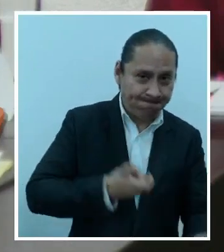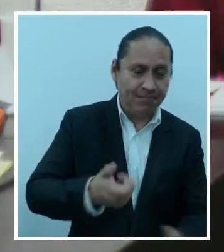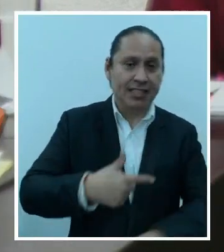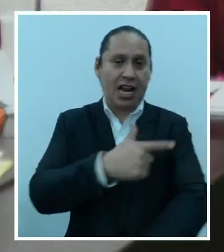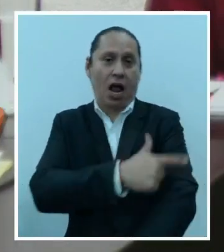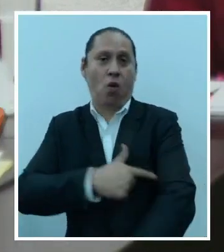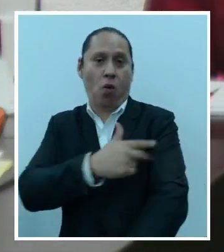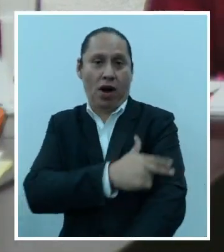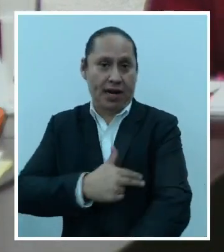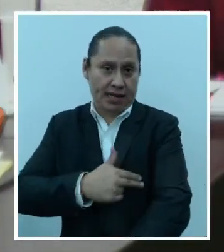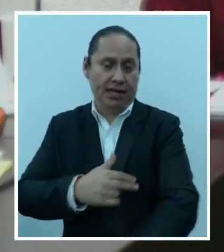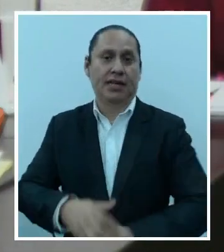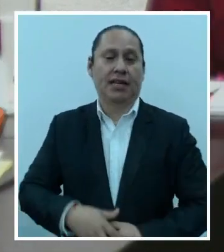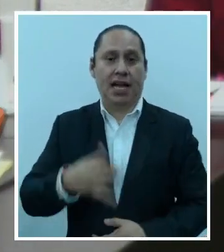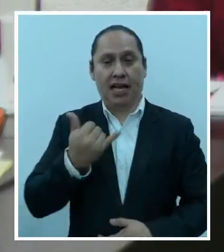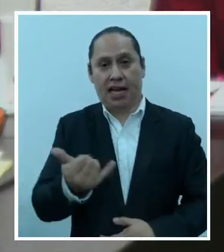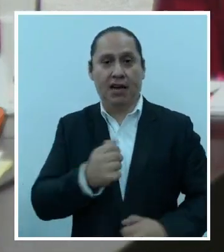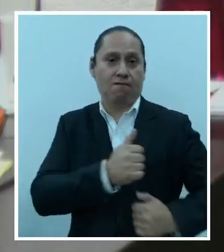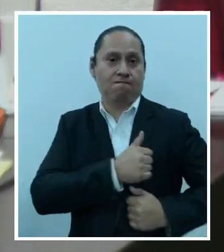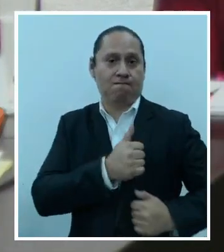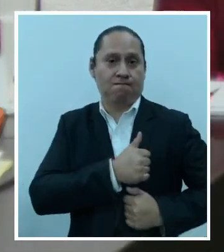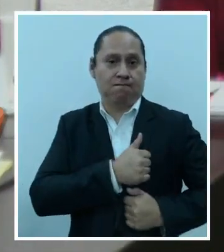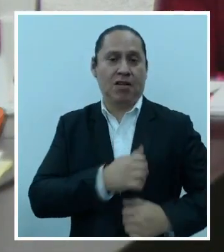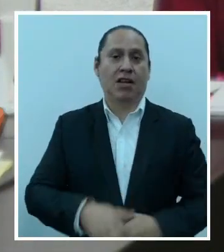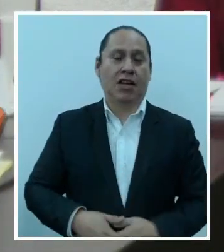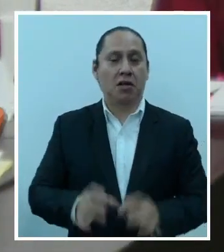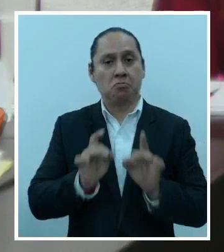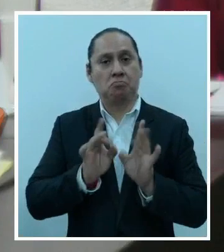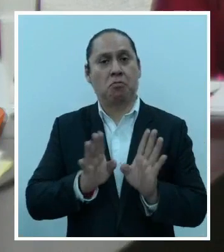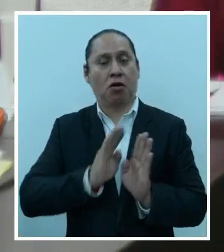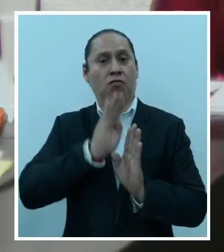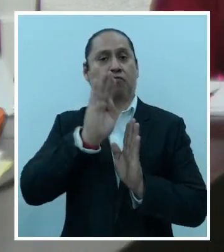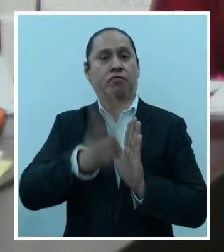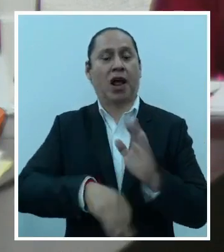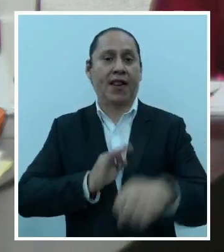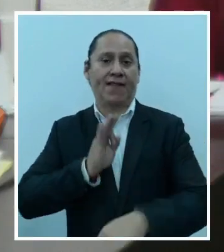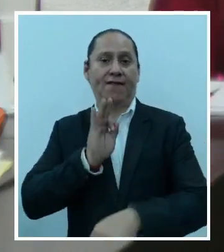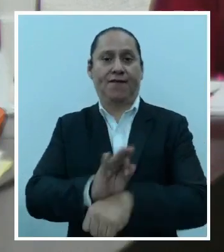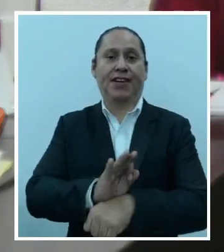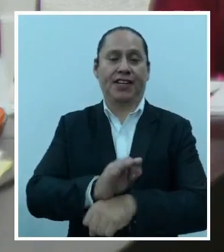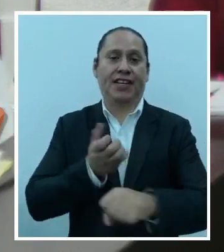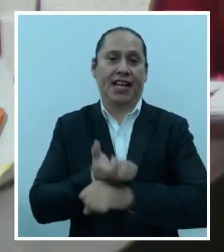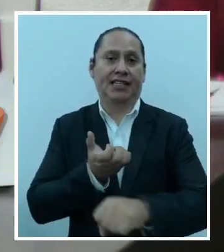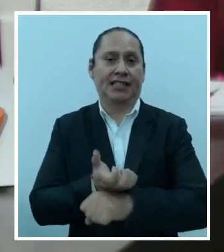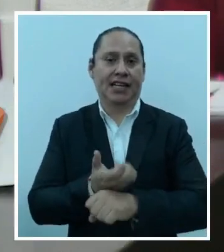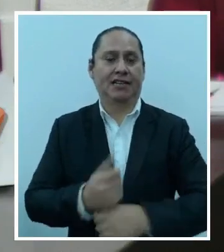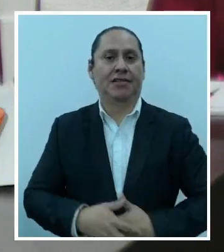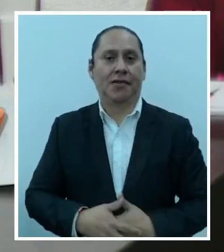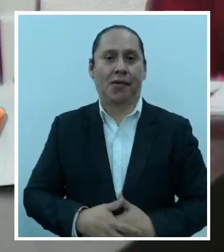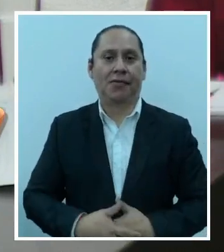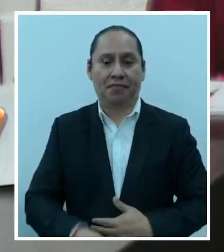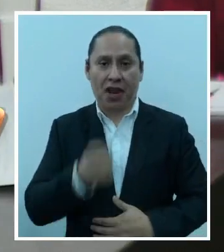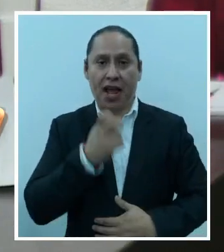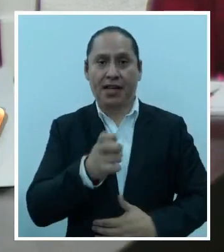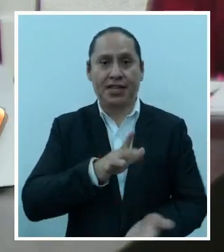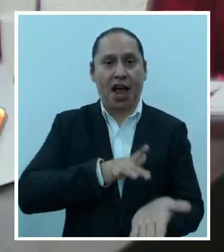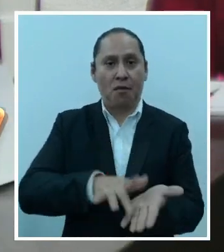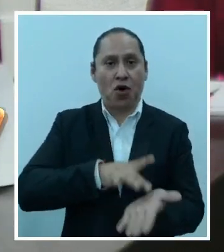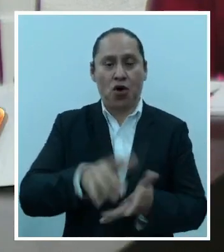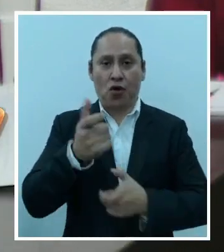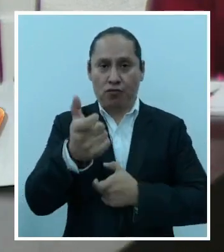Guardia nacional y de la Fuerza Armada que hayan caído defendiendo nuestra entidad este apoyo